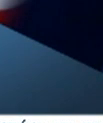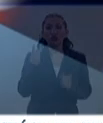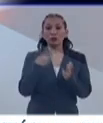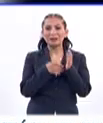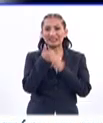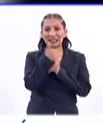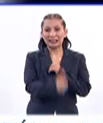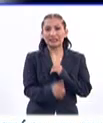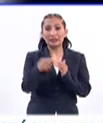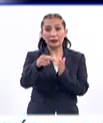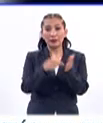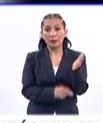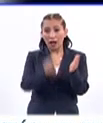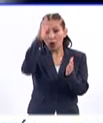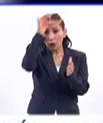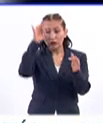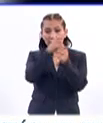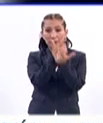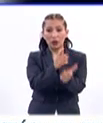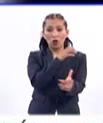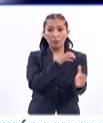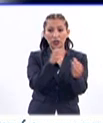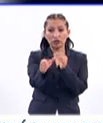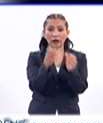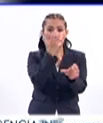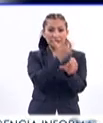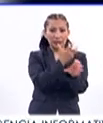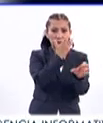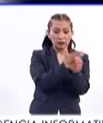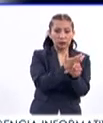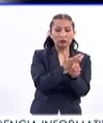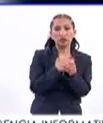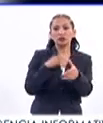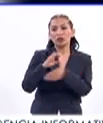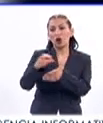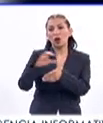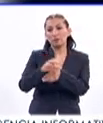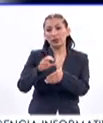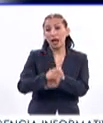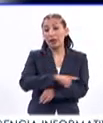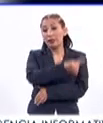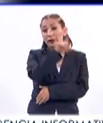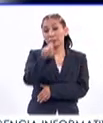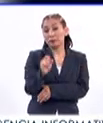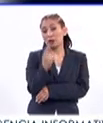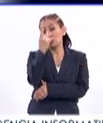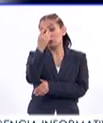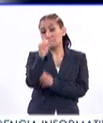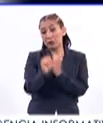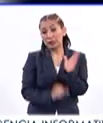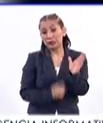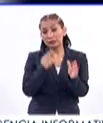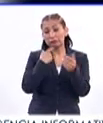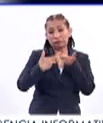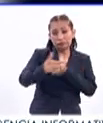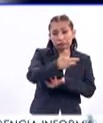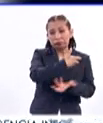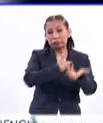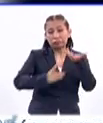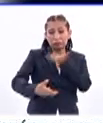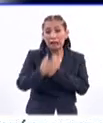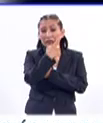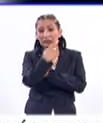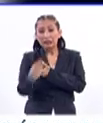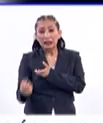En el 2006 se firma el Tratado de Libre Comercio entre Estados Unidos y Colombia, después de 21 meses,